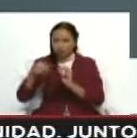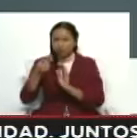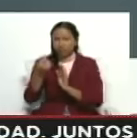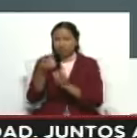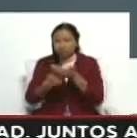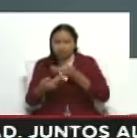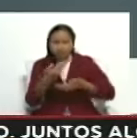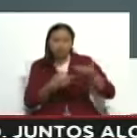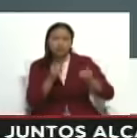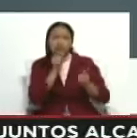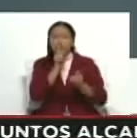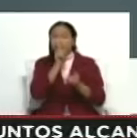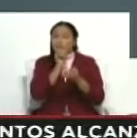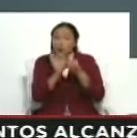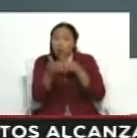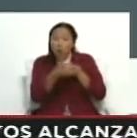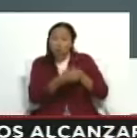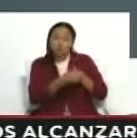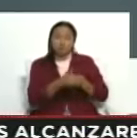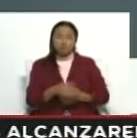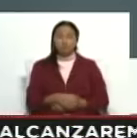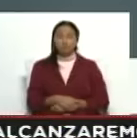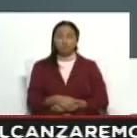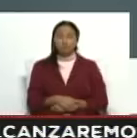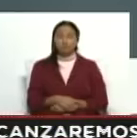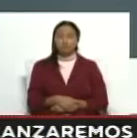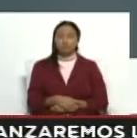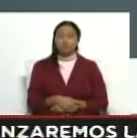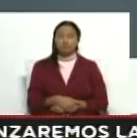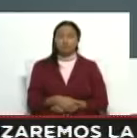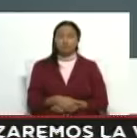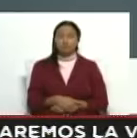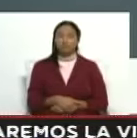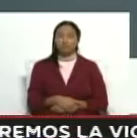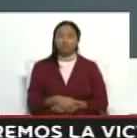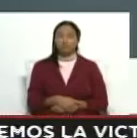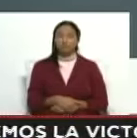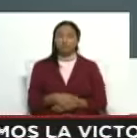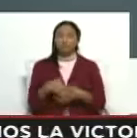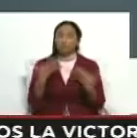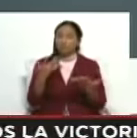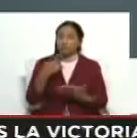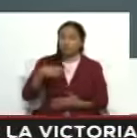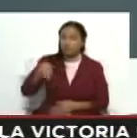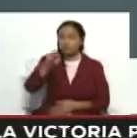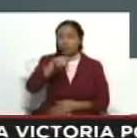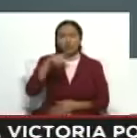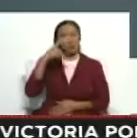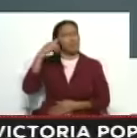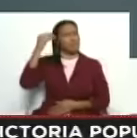Por lo tanto, si quedaron un poco pensativos con este